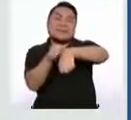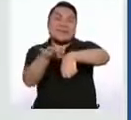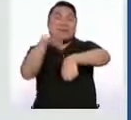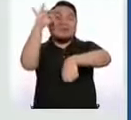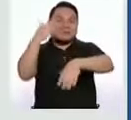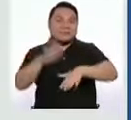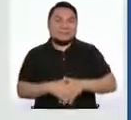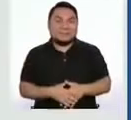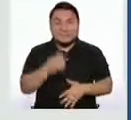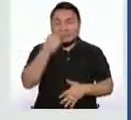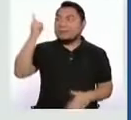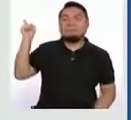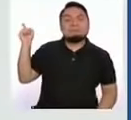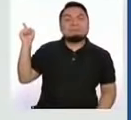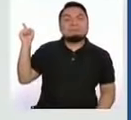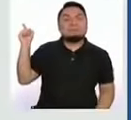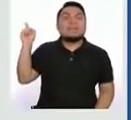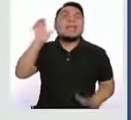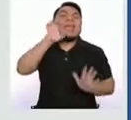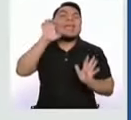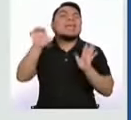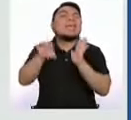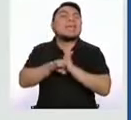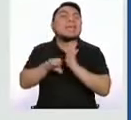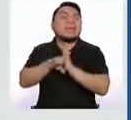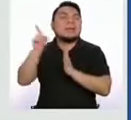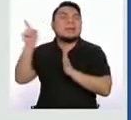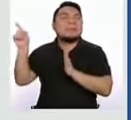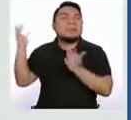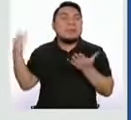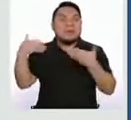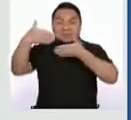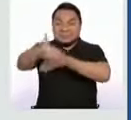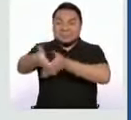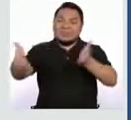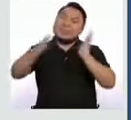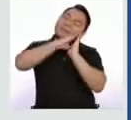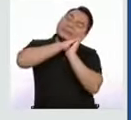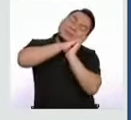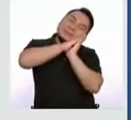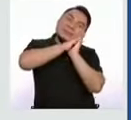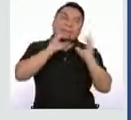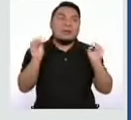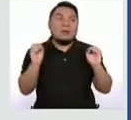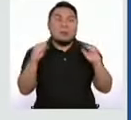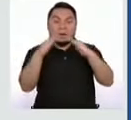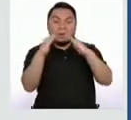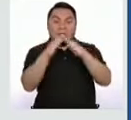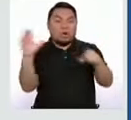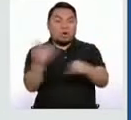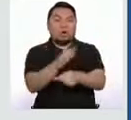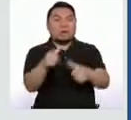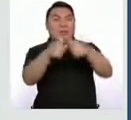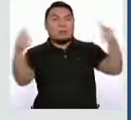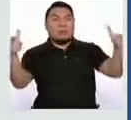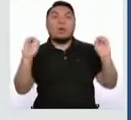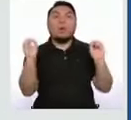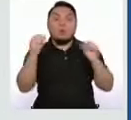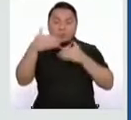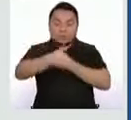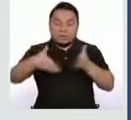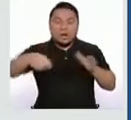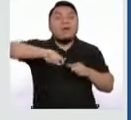pueden ver algunos planos más. Tenemos una habitación, una casa entera, una cocina.